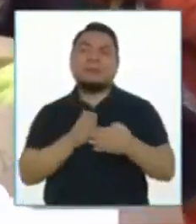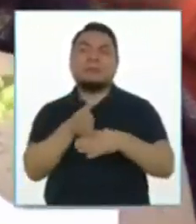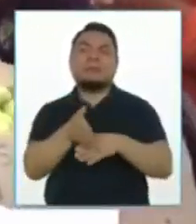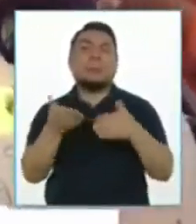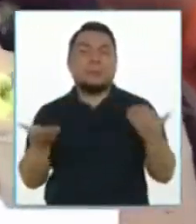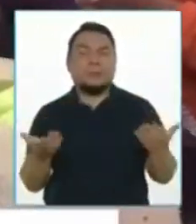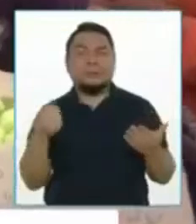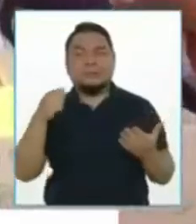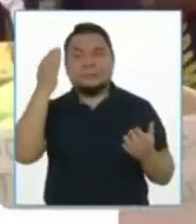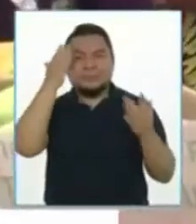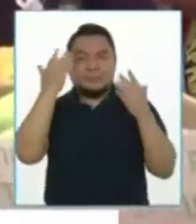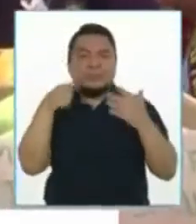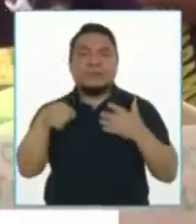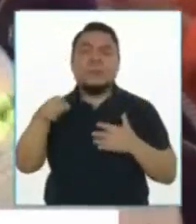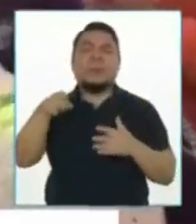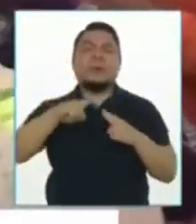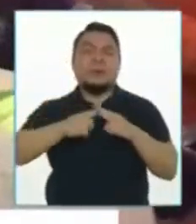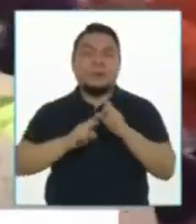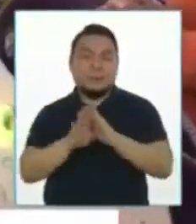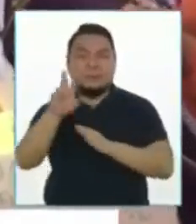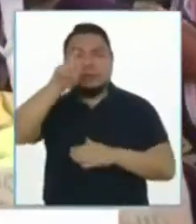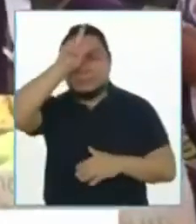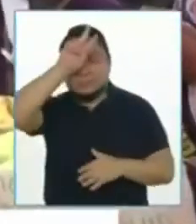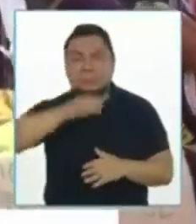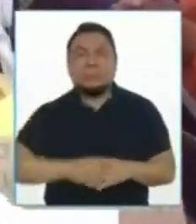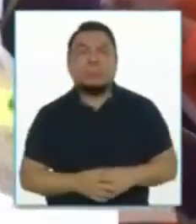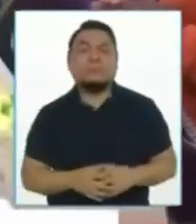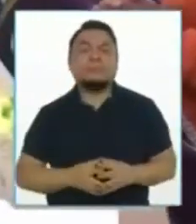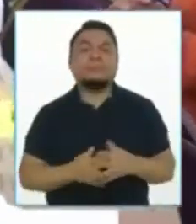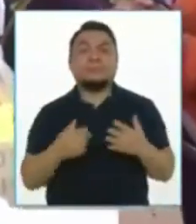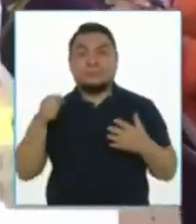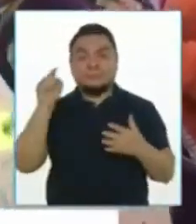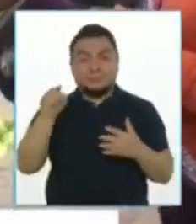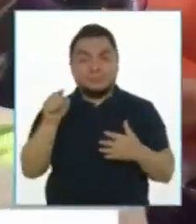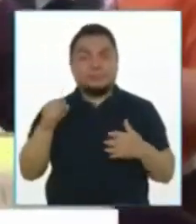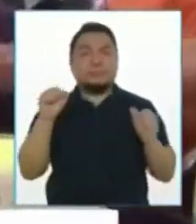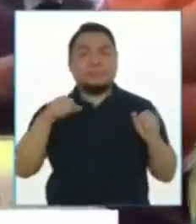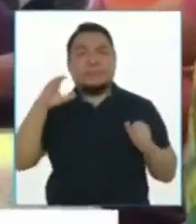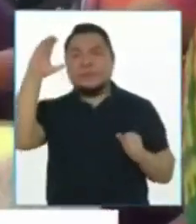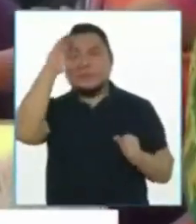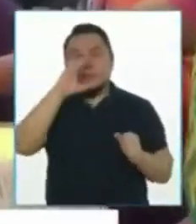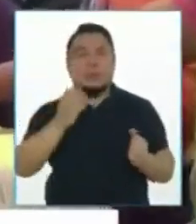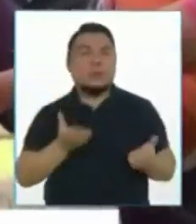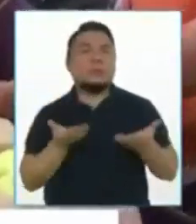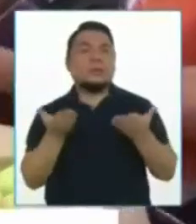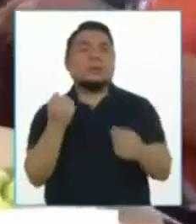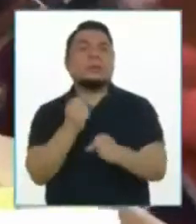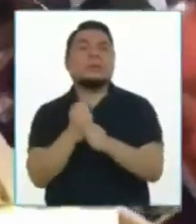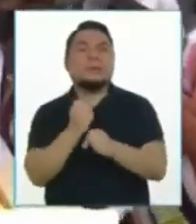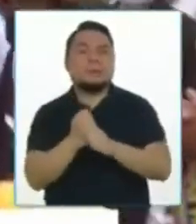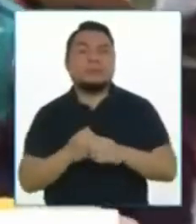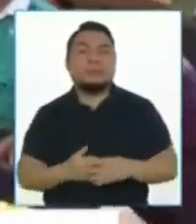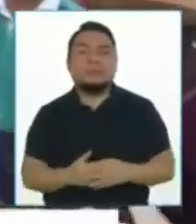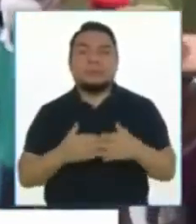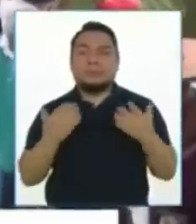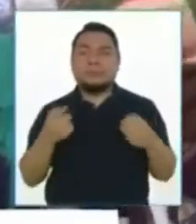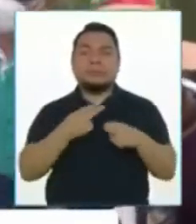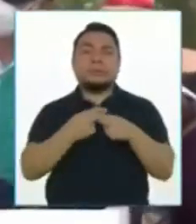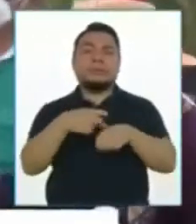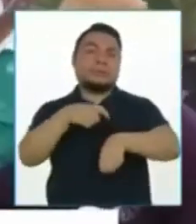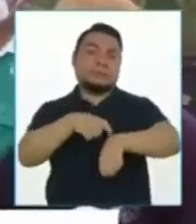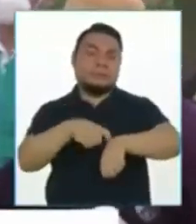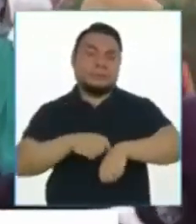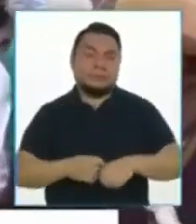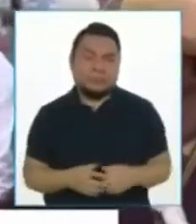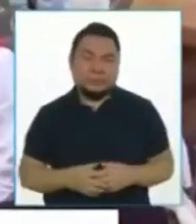través de la estrategia de Arranca Perú. Esta estrategia que busca dar empleos